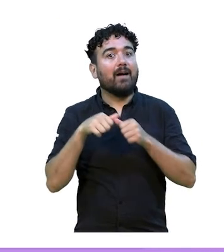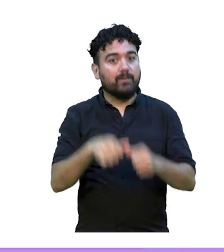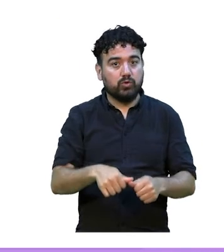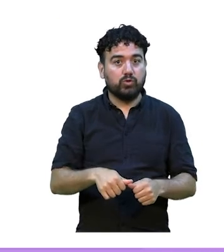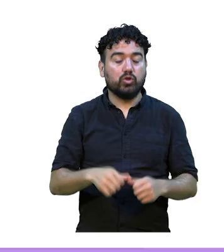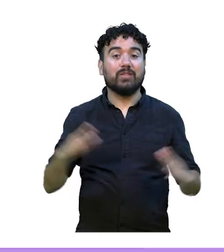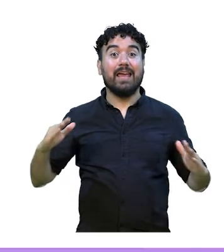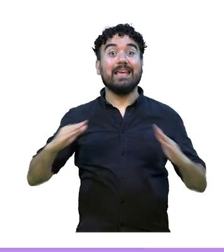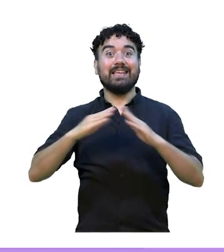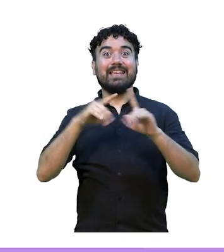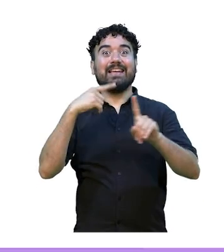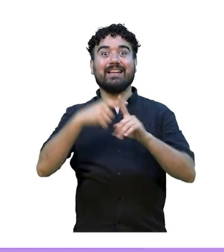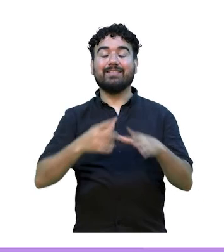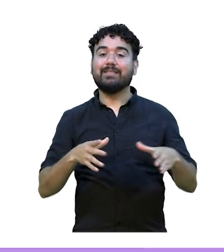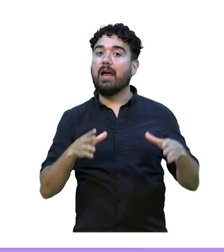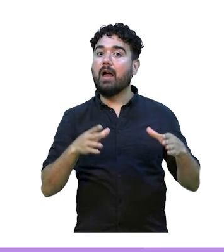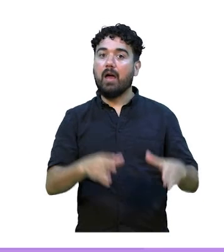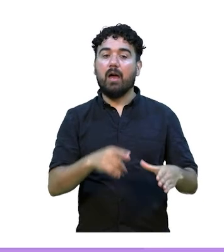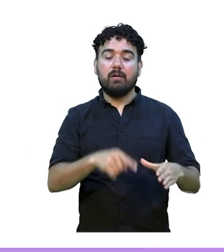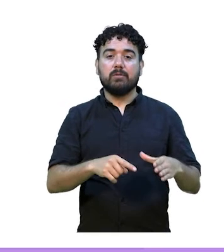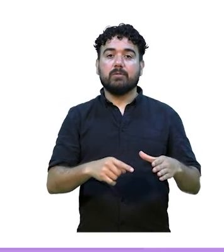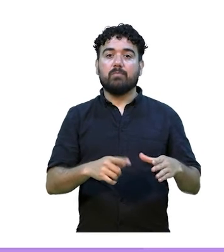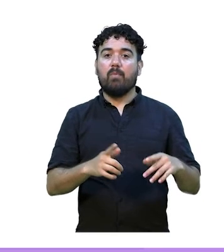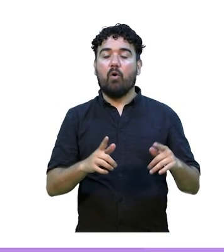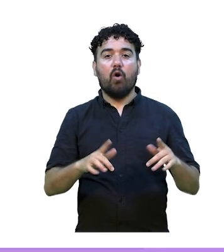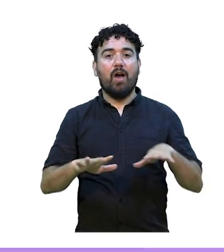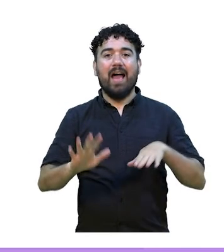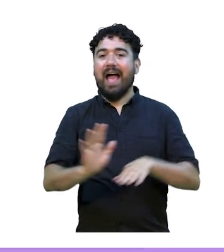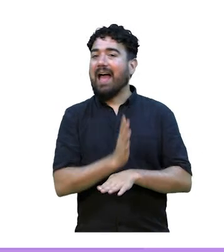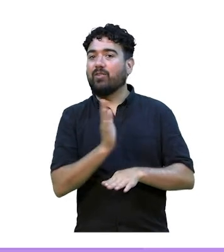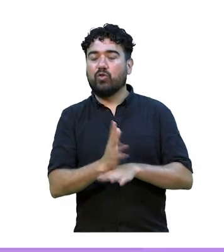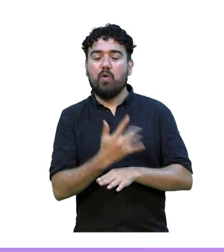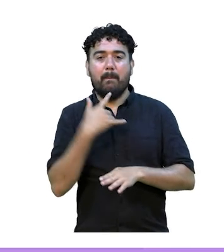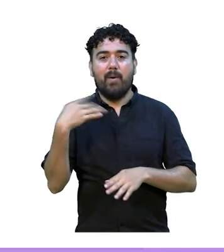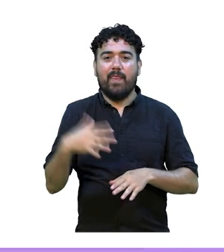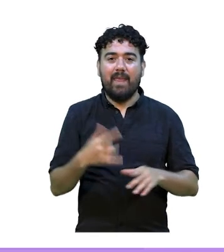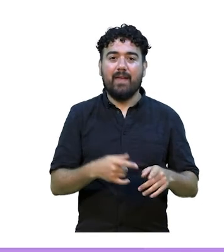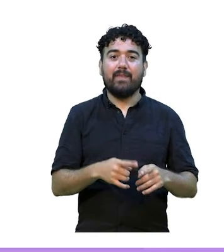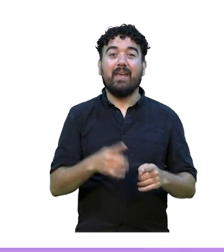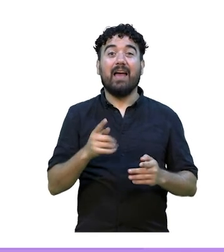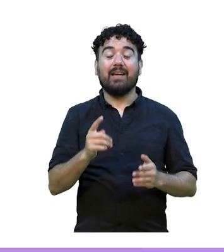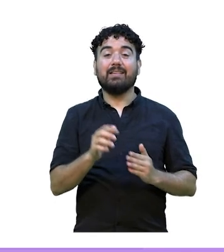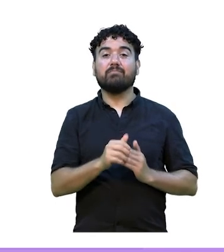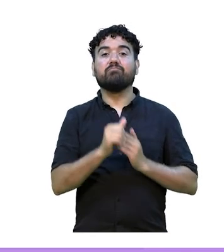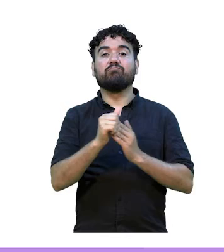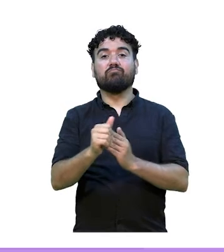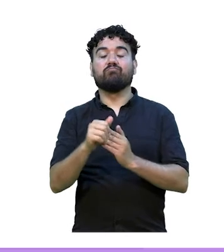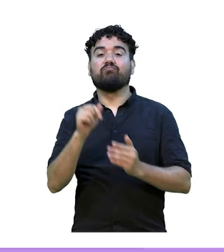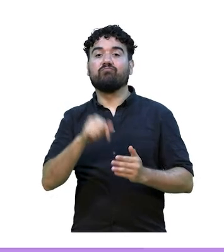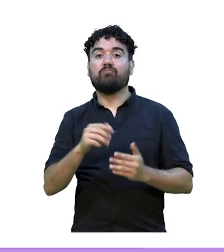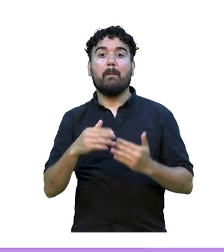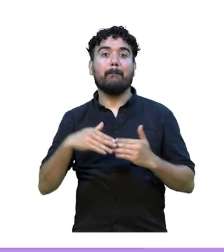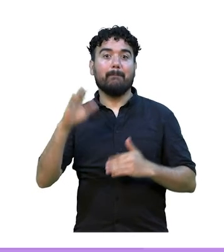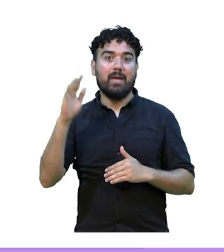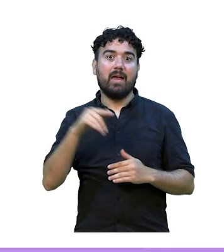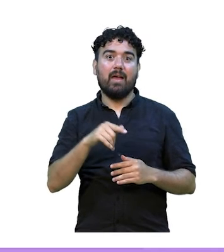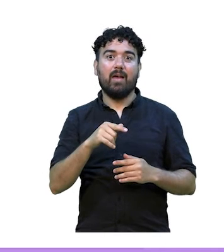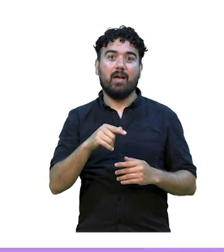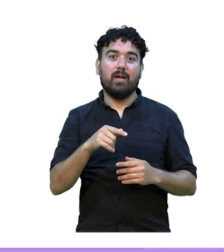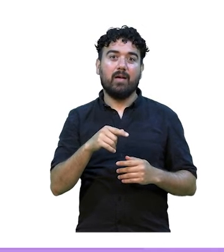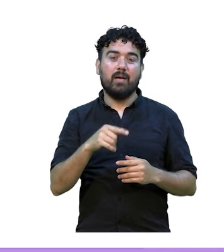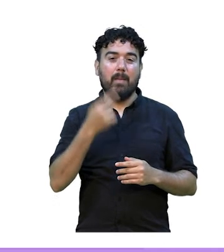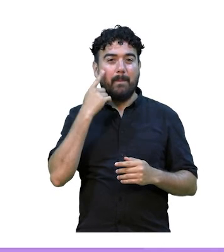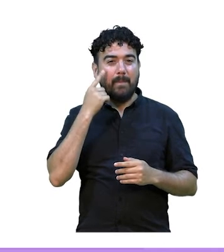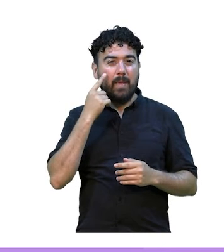sexuales. Entonces, la Iglesia era un actor en ese momento muy preponderante, y en Chile dirigido, digamos, por Monseñor Medina,